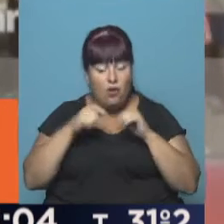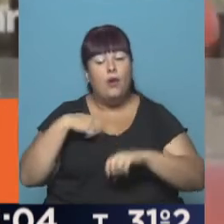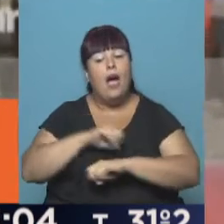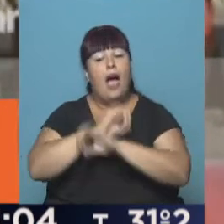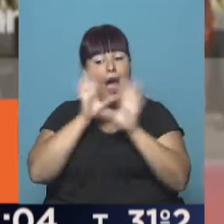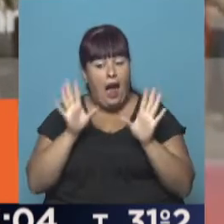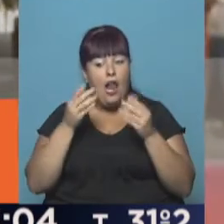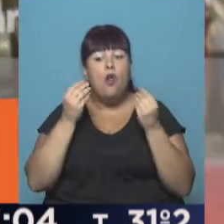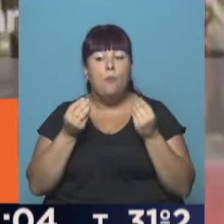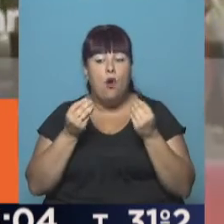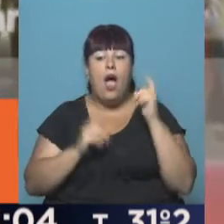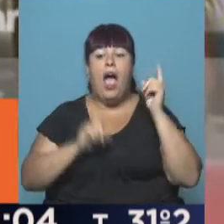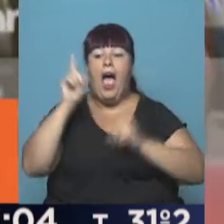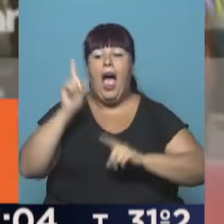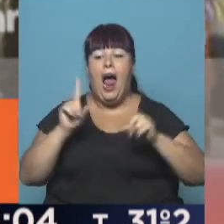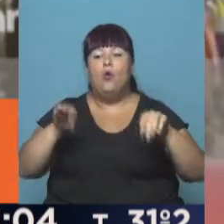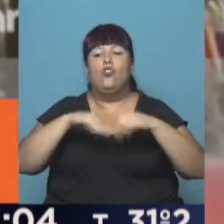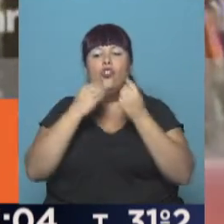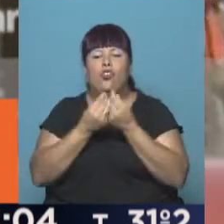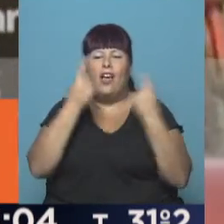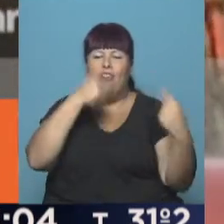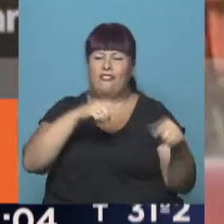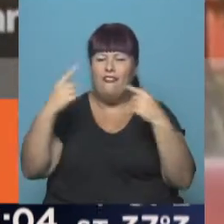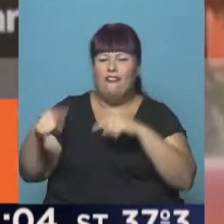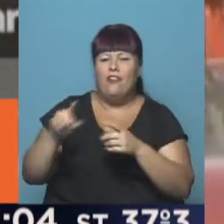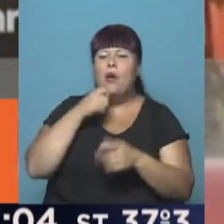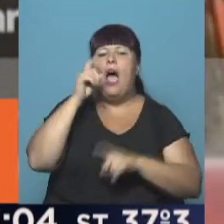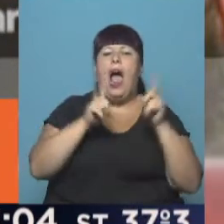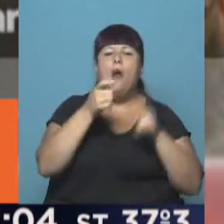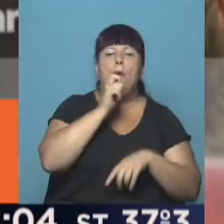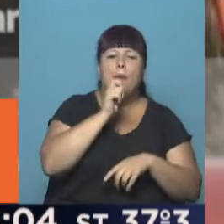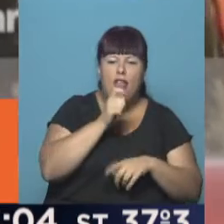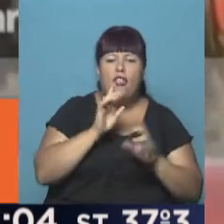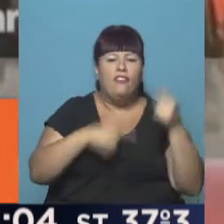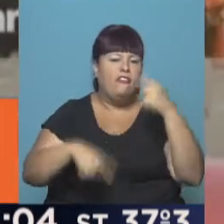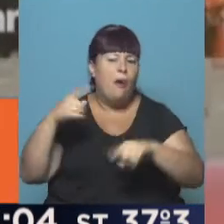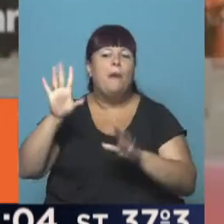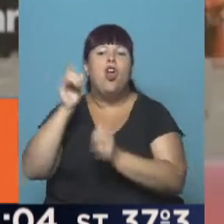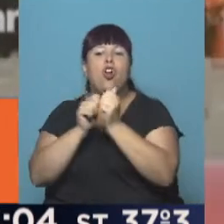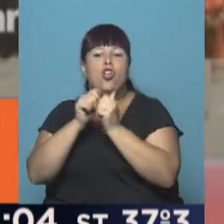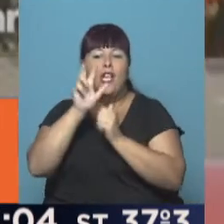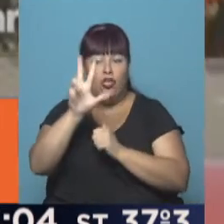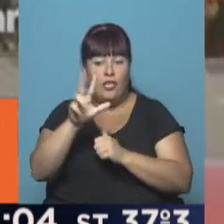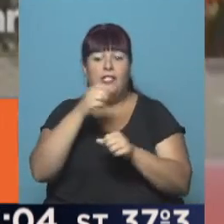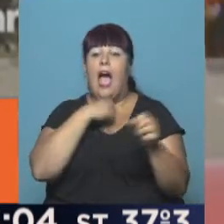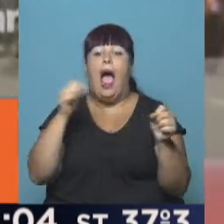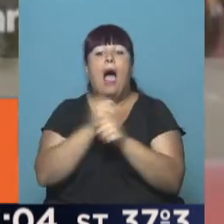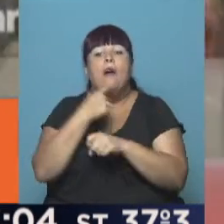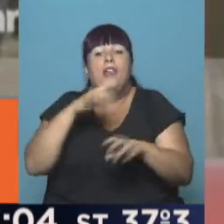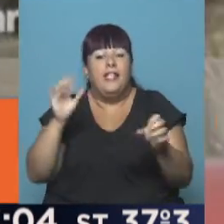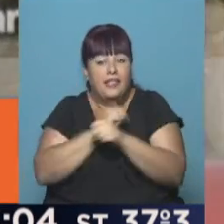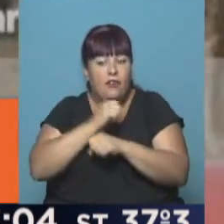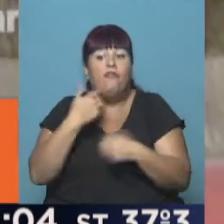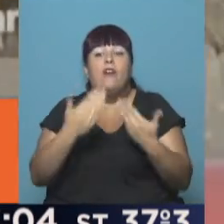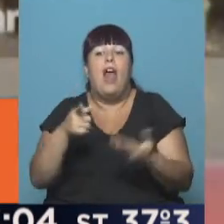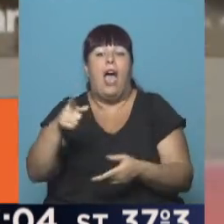porque hay algunas cifras disímiles algunos medios pero según rosario 13 a través de la confirmación que habrían obtenido